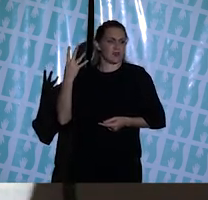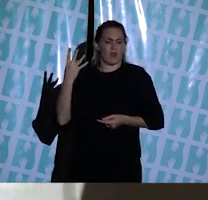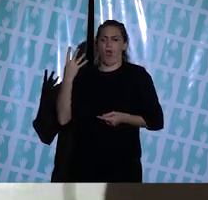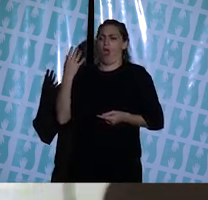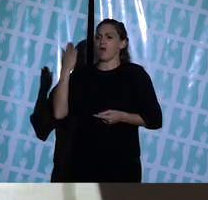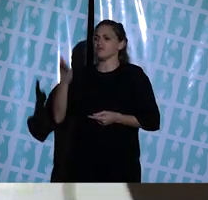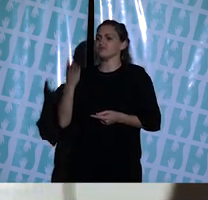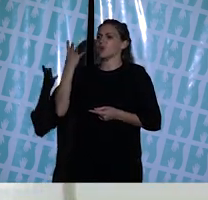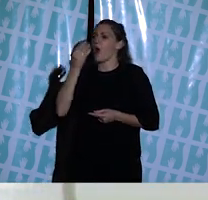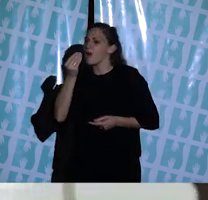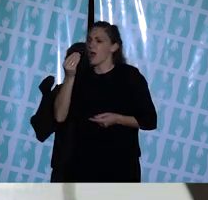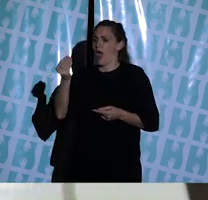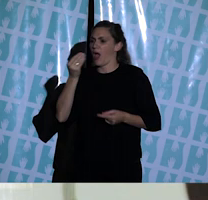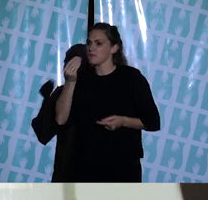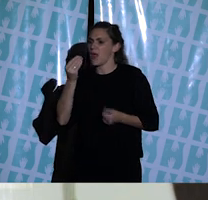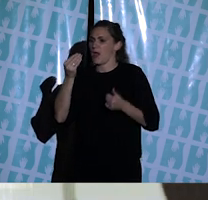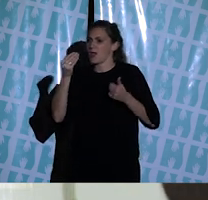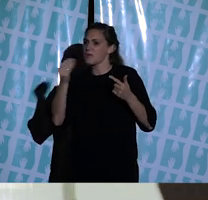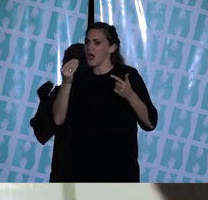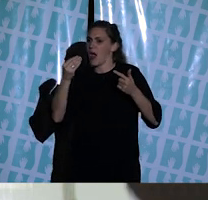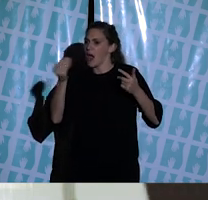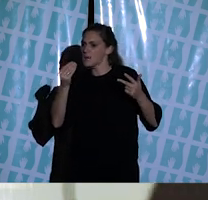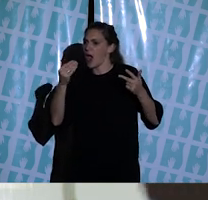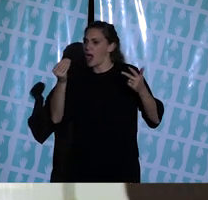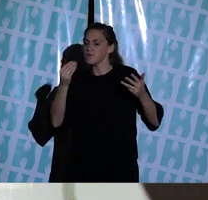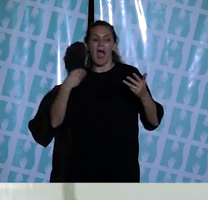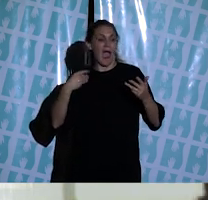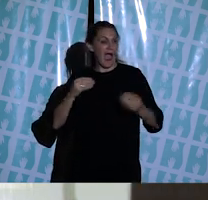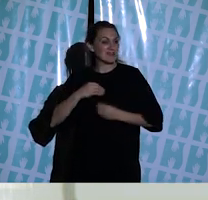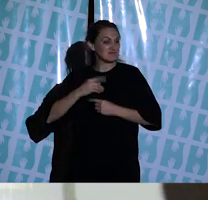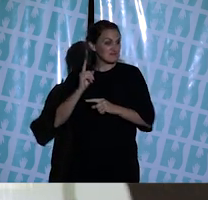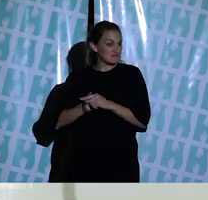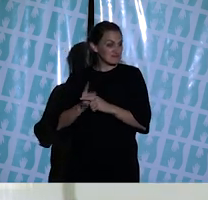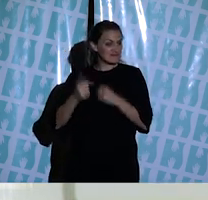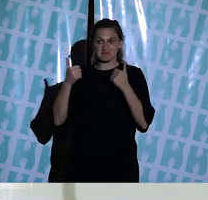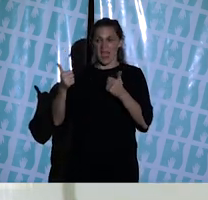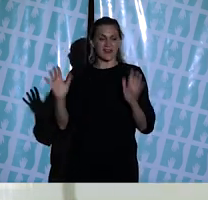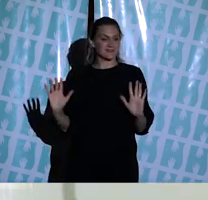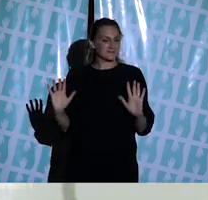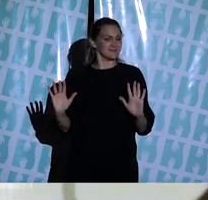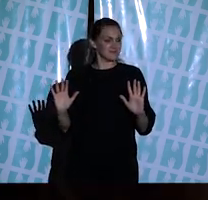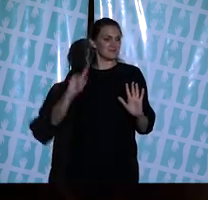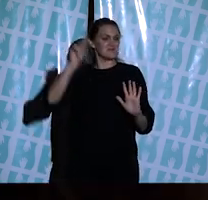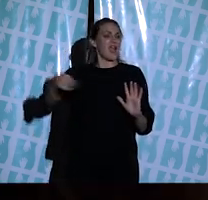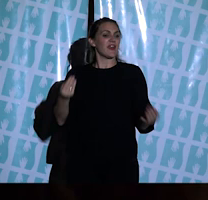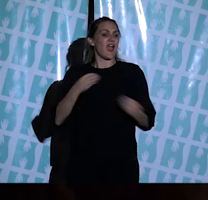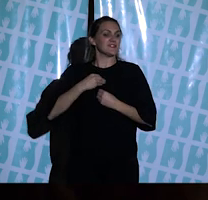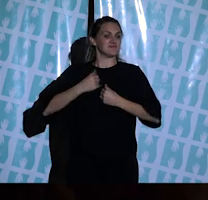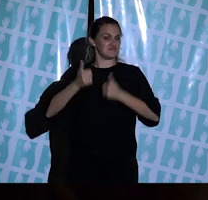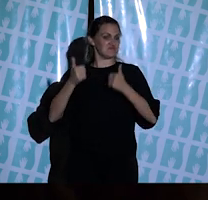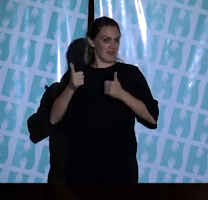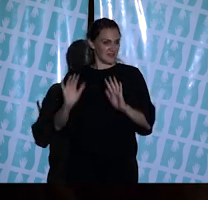un imprinting, un sello, donde yo digo, comí esto y me sentí bien. Ese es el resultado. Ahora